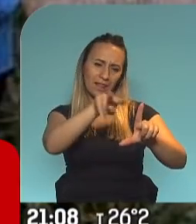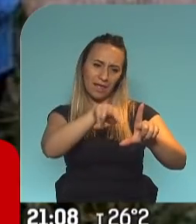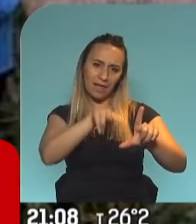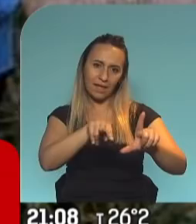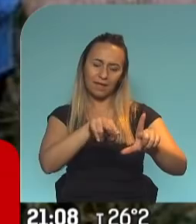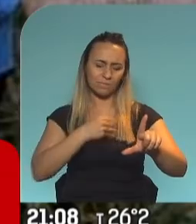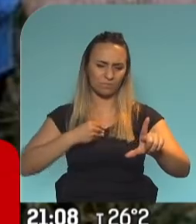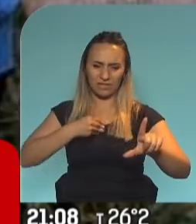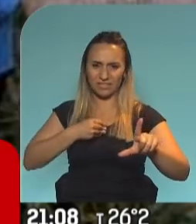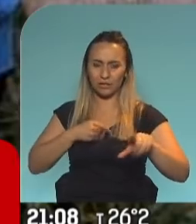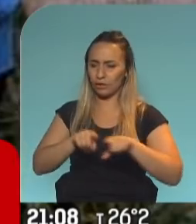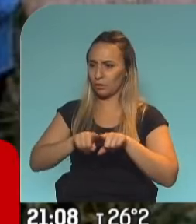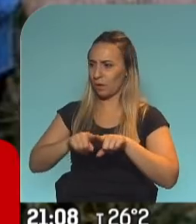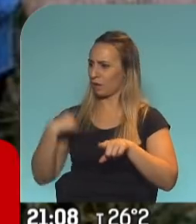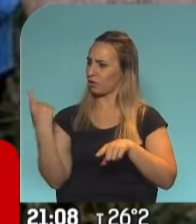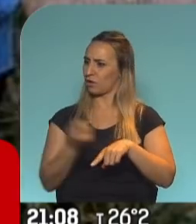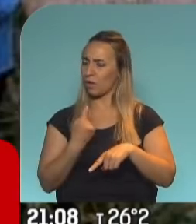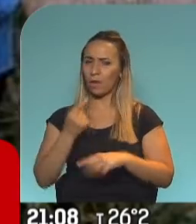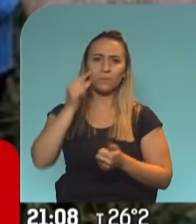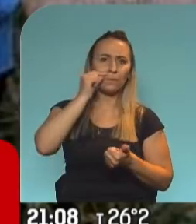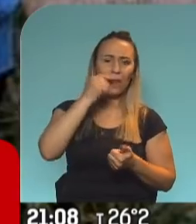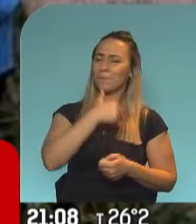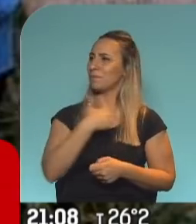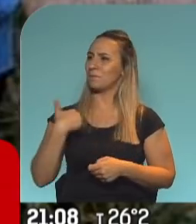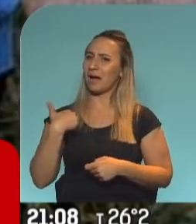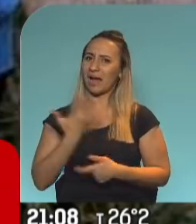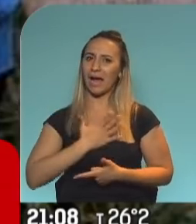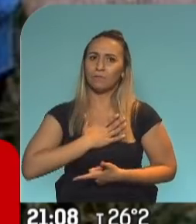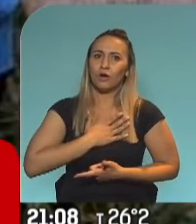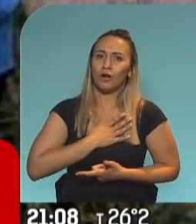de todos, ¿no? A papá, a mamá, al amor. Y la